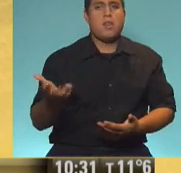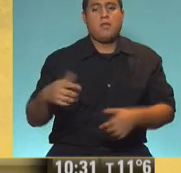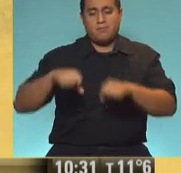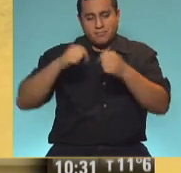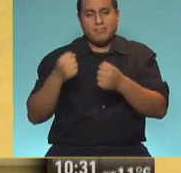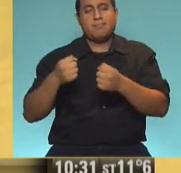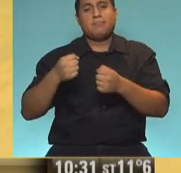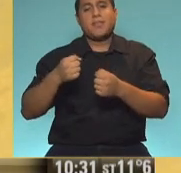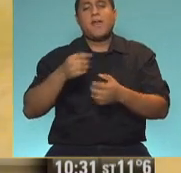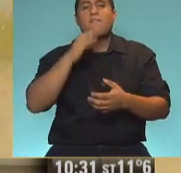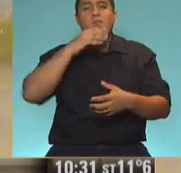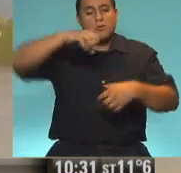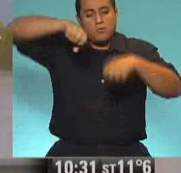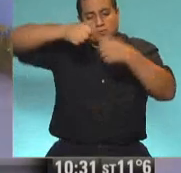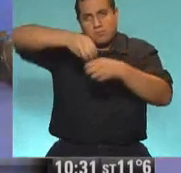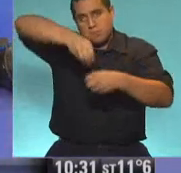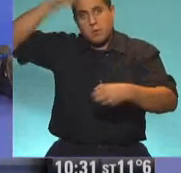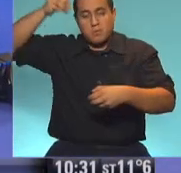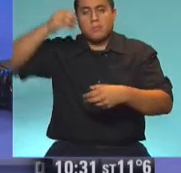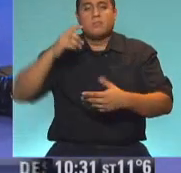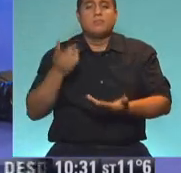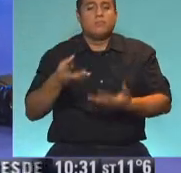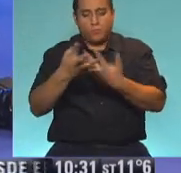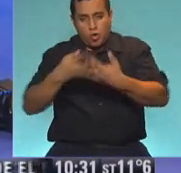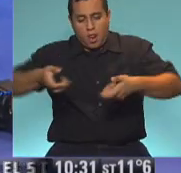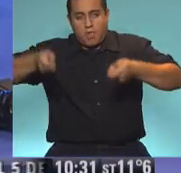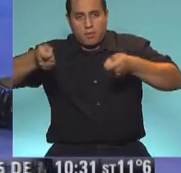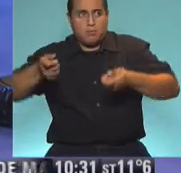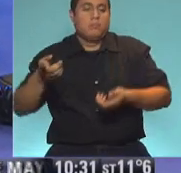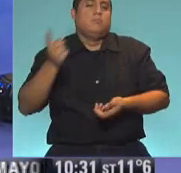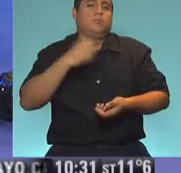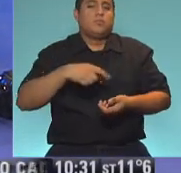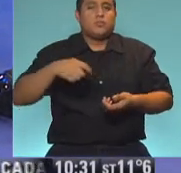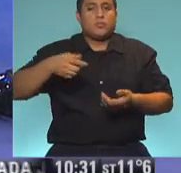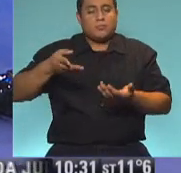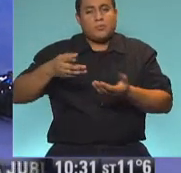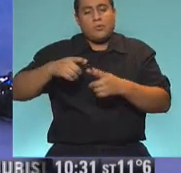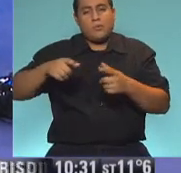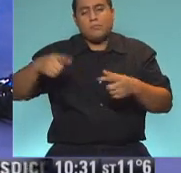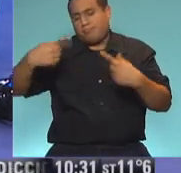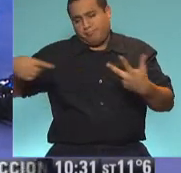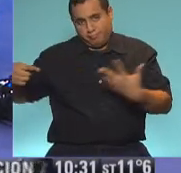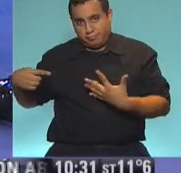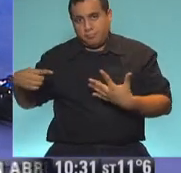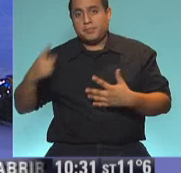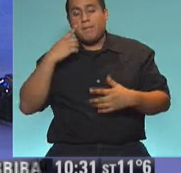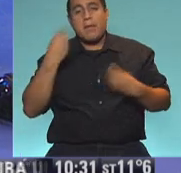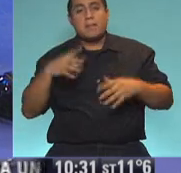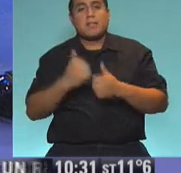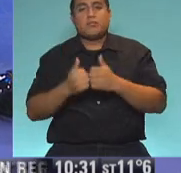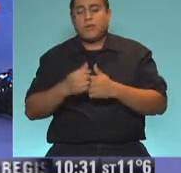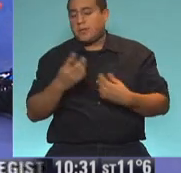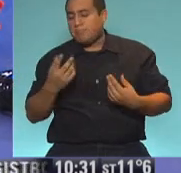y espumadera o colador. Colador. Bien. ¿Cómo sería? ¿Empezamos nuestra historia? Dale, a ver, nuestra historia. Yo me